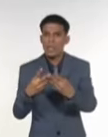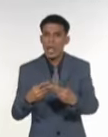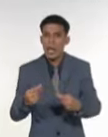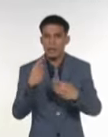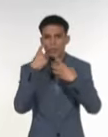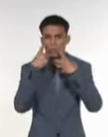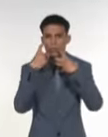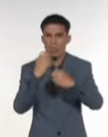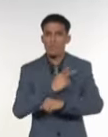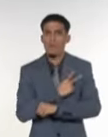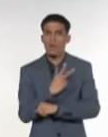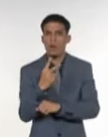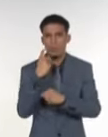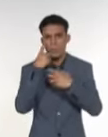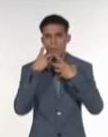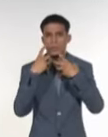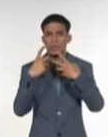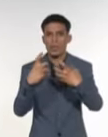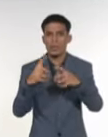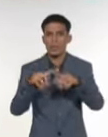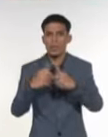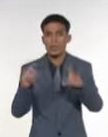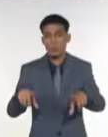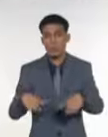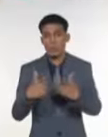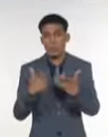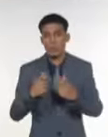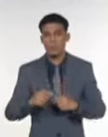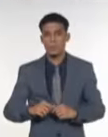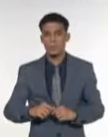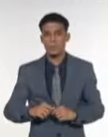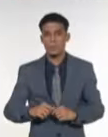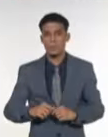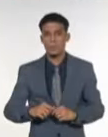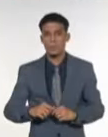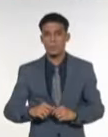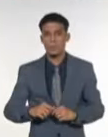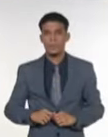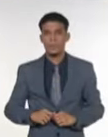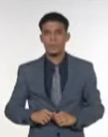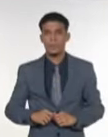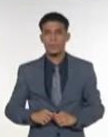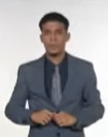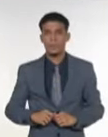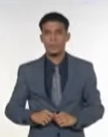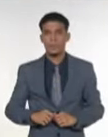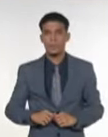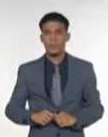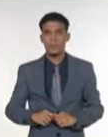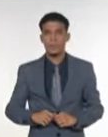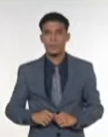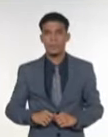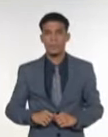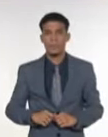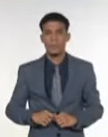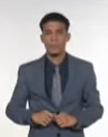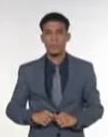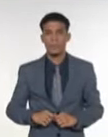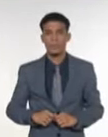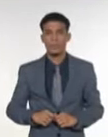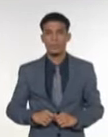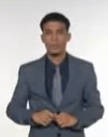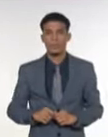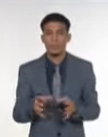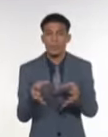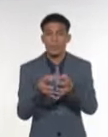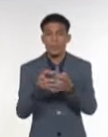valores patrimoniales, por su cumpleaños. Leandris Noa Fáez, Canal Cubano de Noticias. El grupo